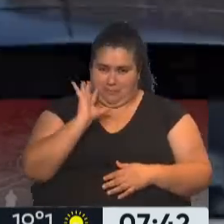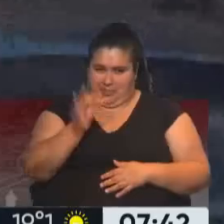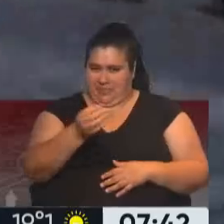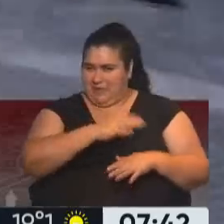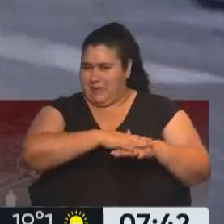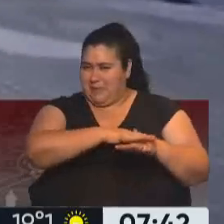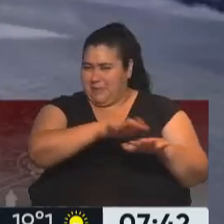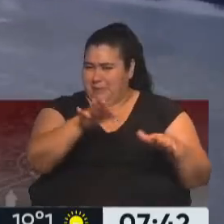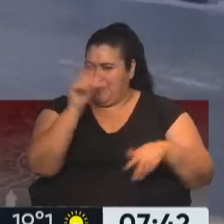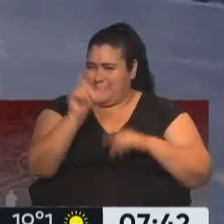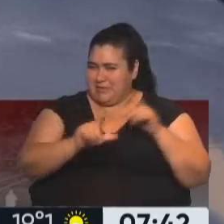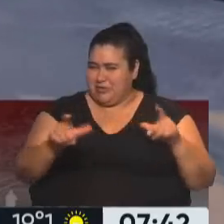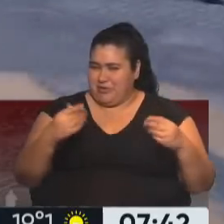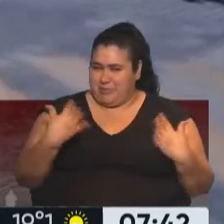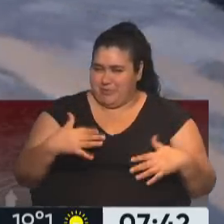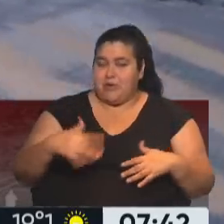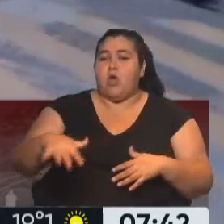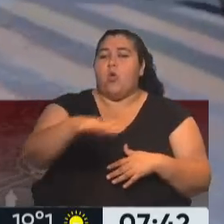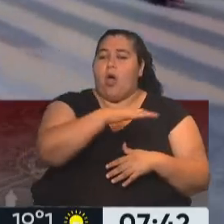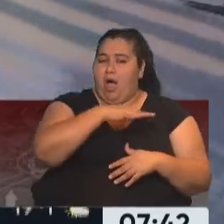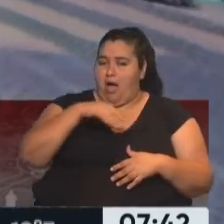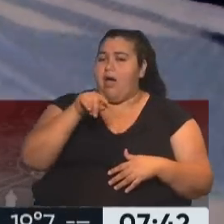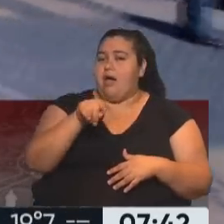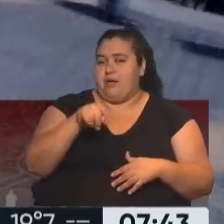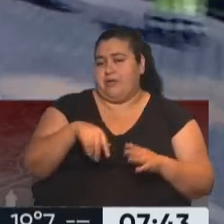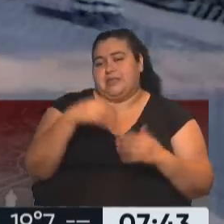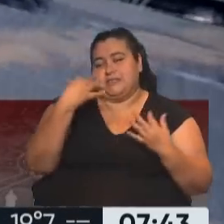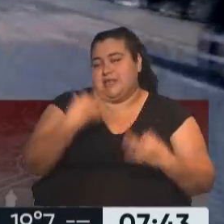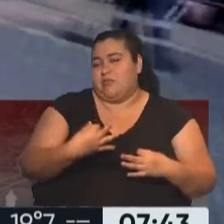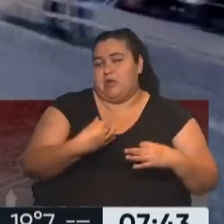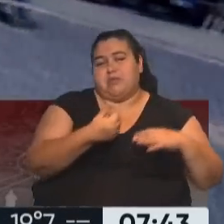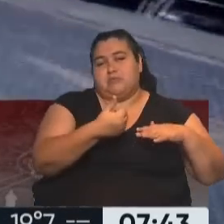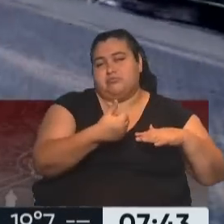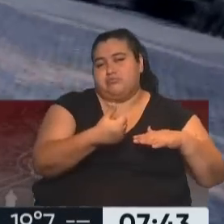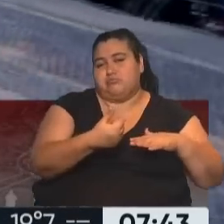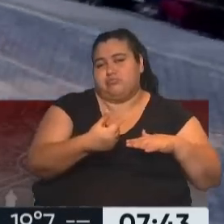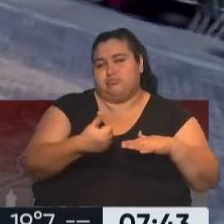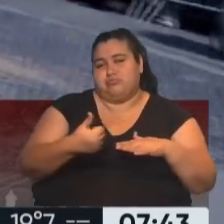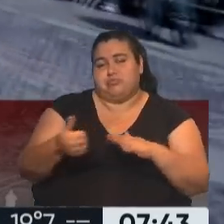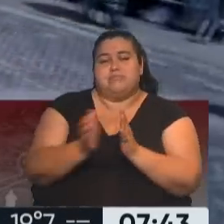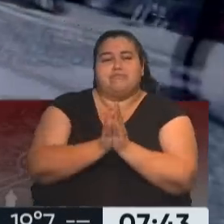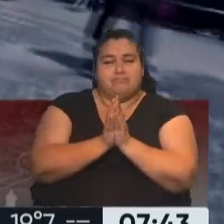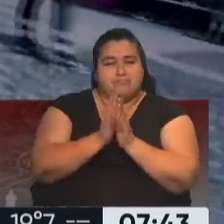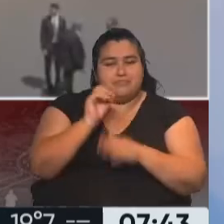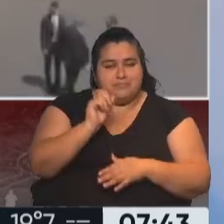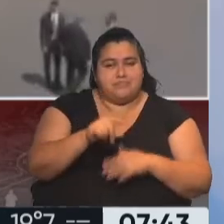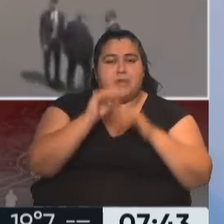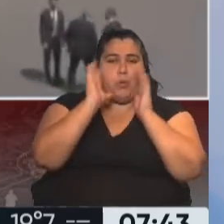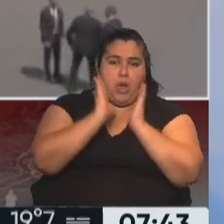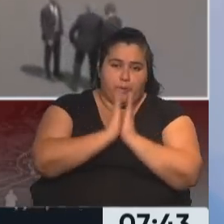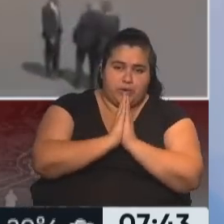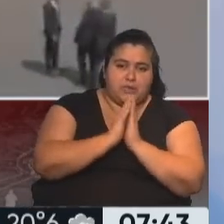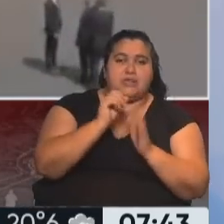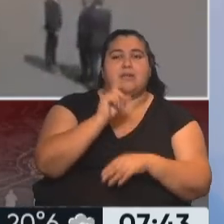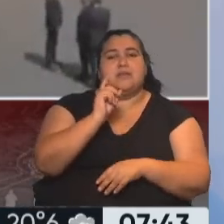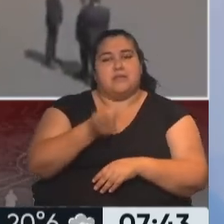gente. Impresionante. Igual creo que es un lugar que se va a transformar en un lugar de peregrinación también, por supuesto, por la Virgen, pero también